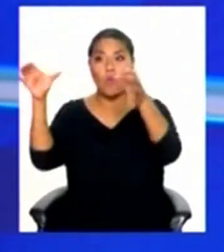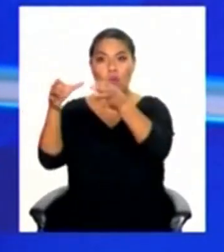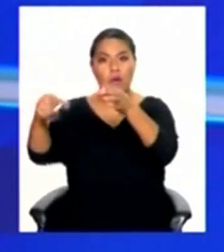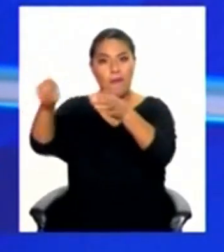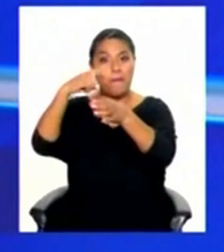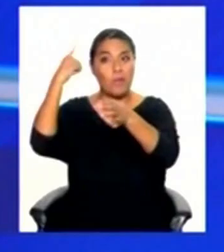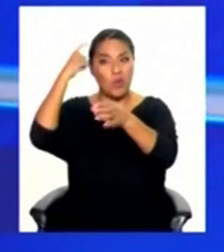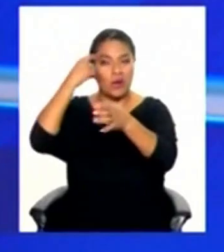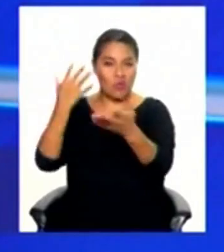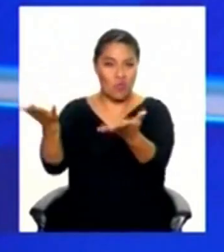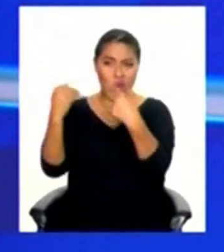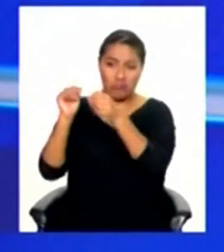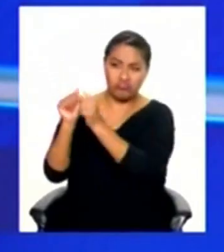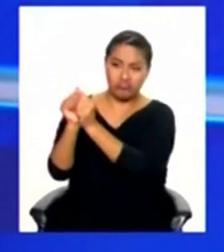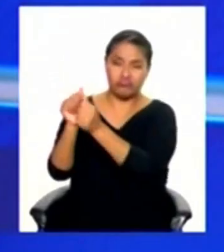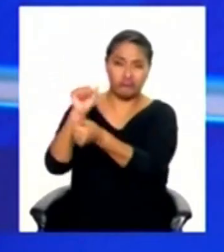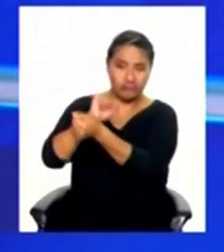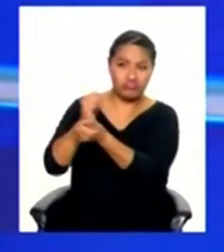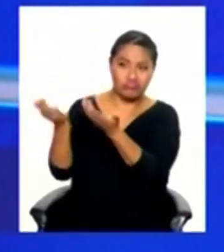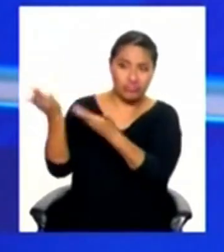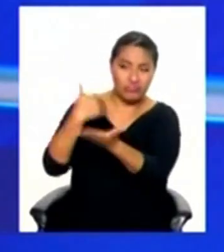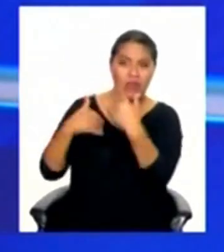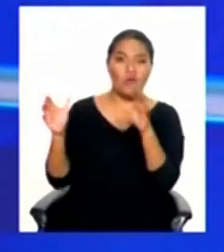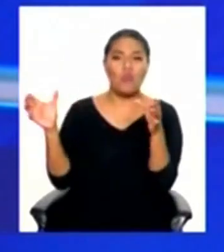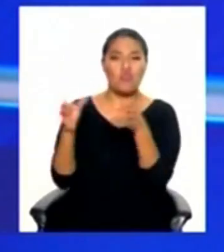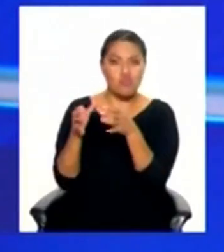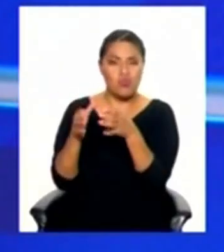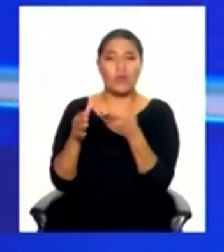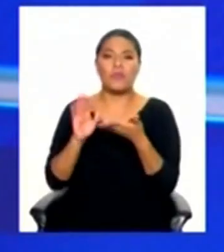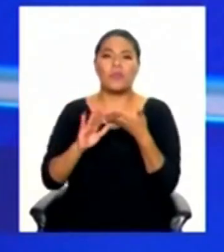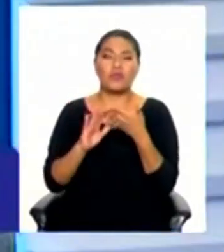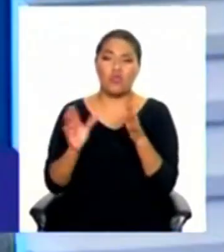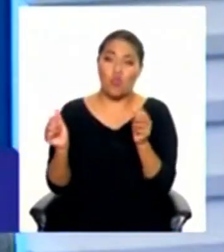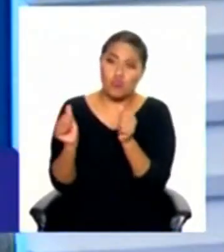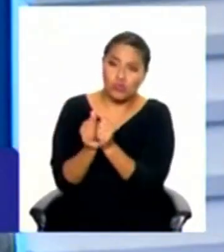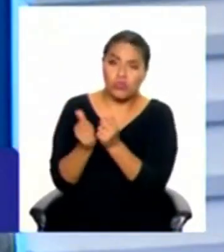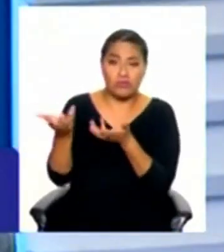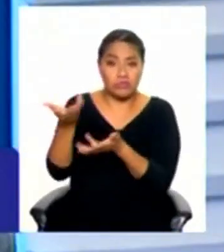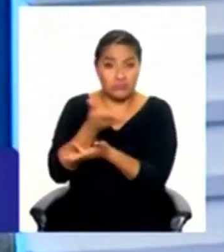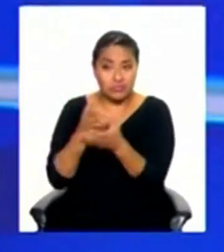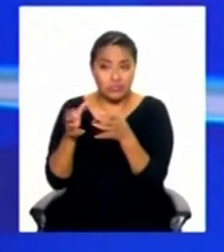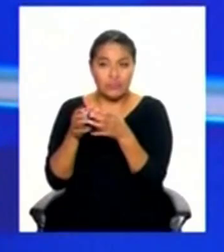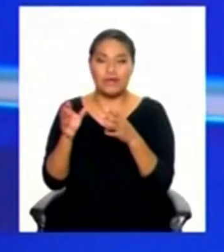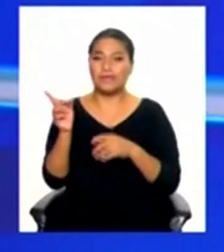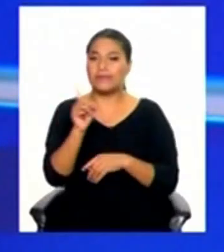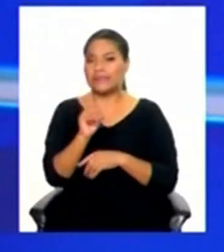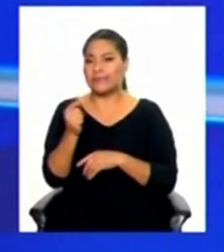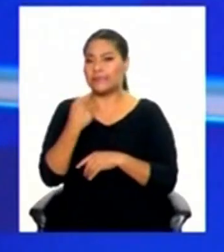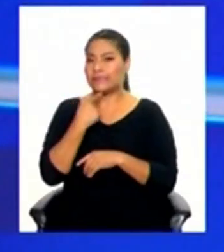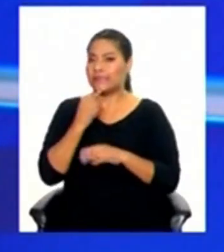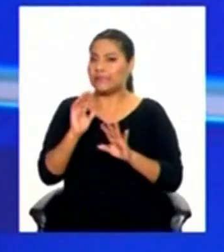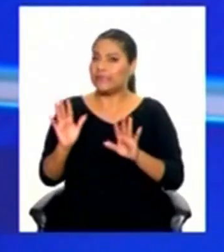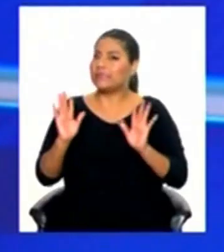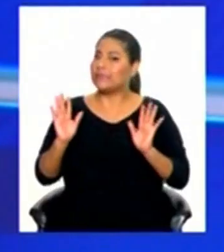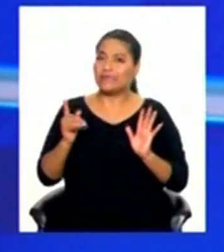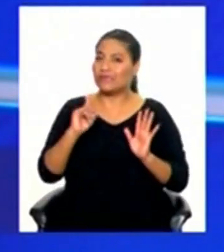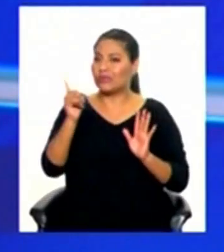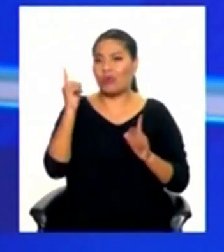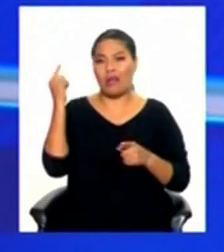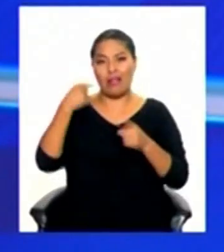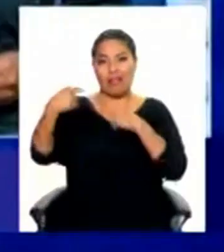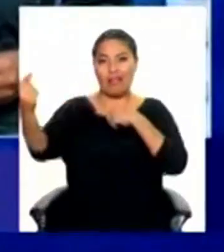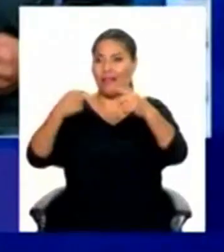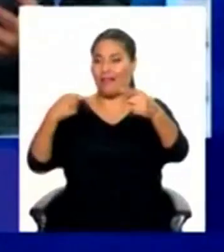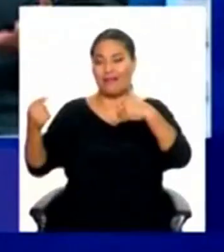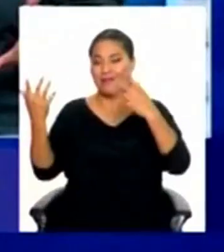políticas que de por sí ni siquiera son fuerzas no son grupos de interés que hasta mafia Si no me da miedo decirlo es lo más dramático